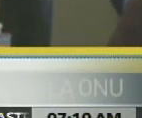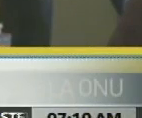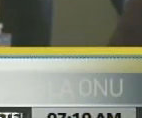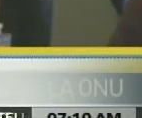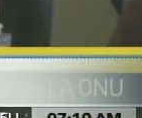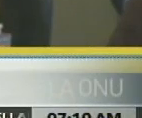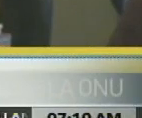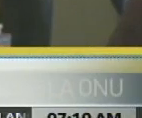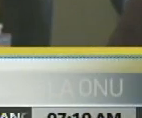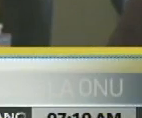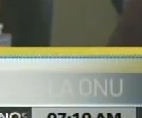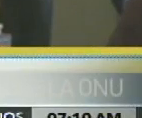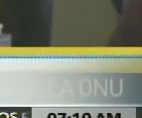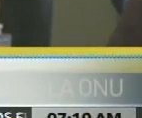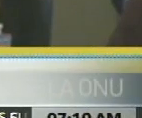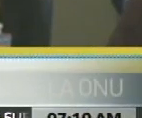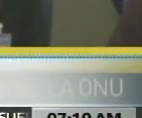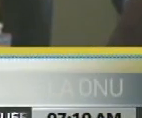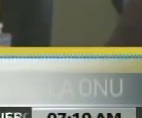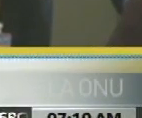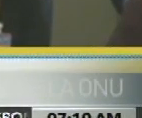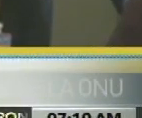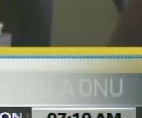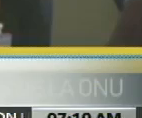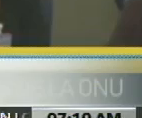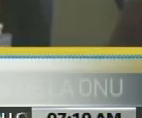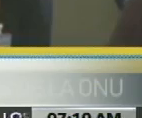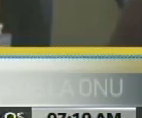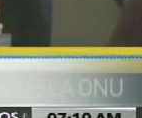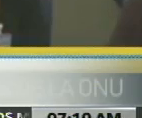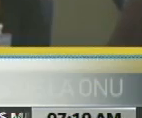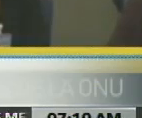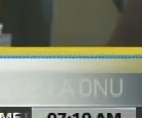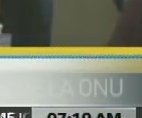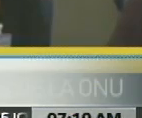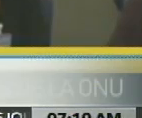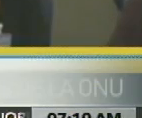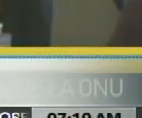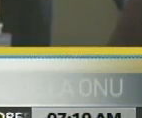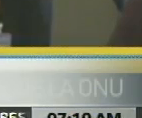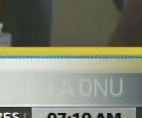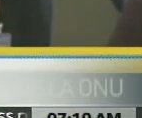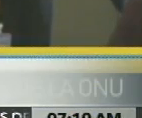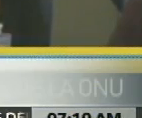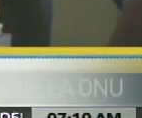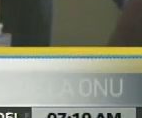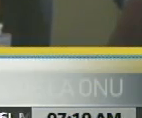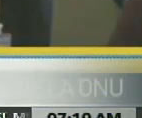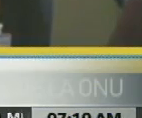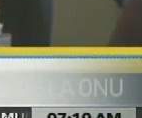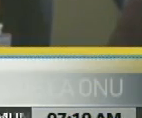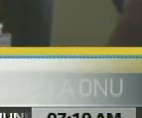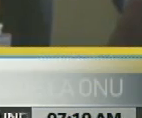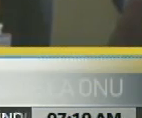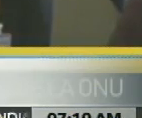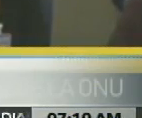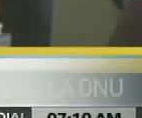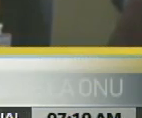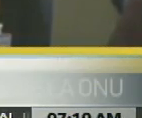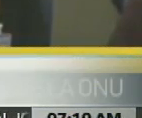Comunidades Indígenas, como un cuerpo consultivo para el diseño, ejecución y evaluación de las políticas públicas en materia indígena. Esta instancia